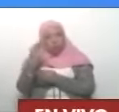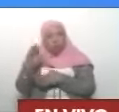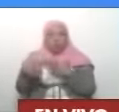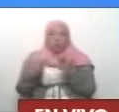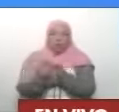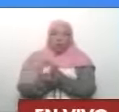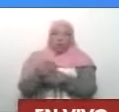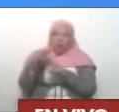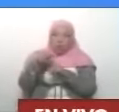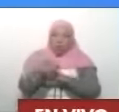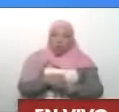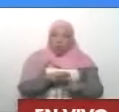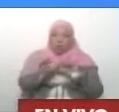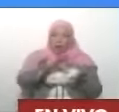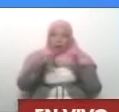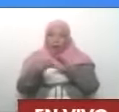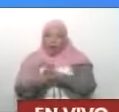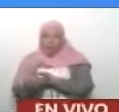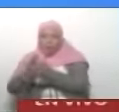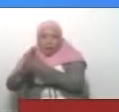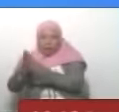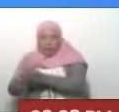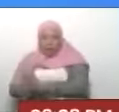ellos a perturbarlo todo, a acabarlo todo.